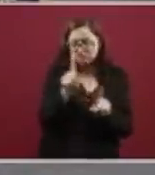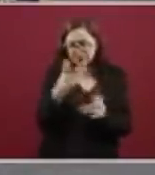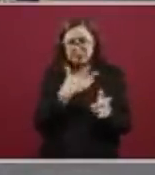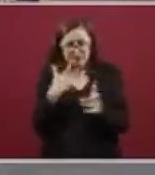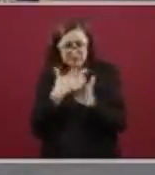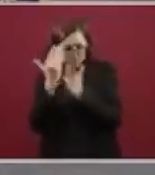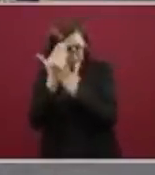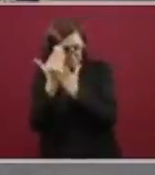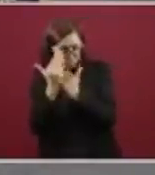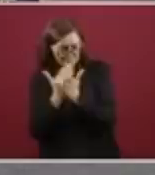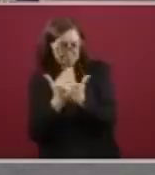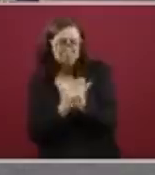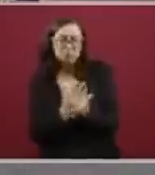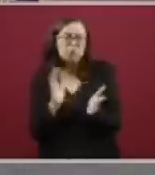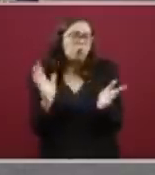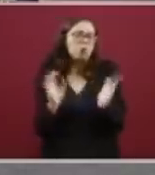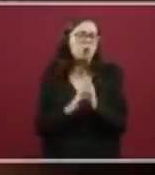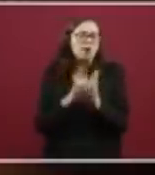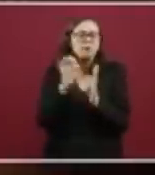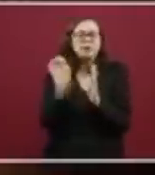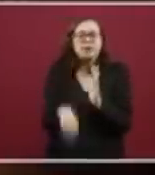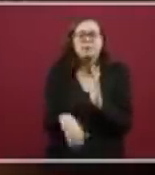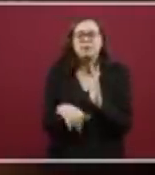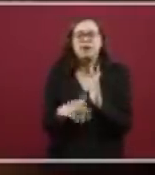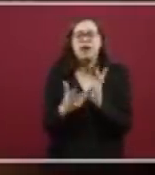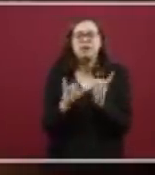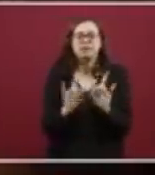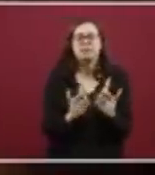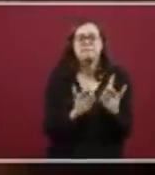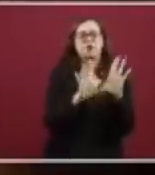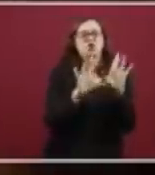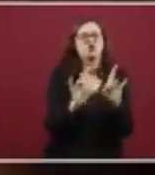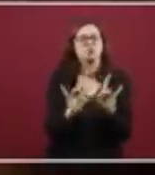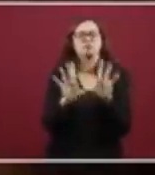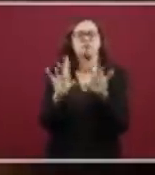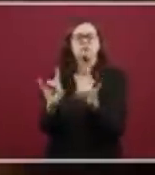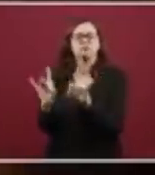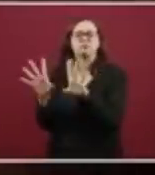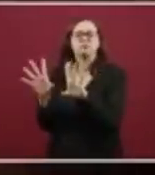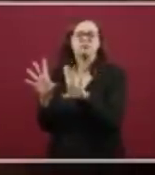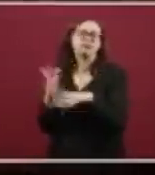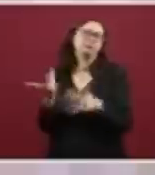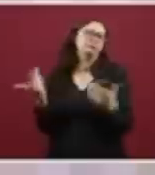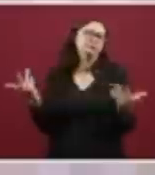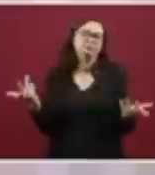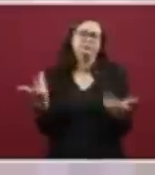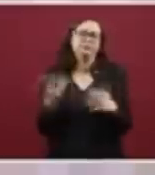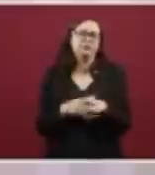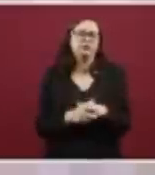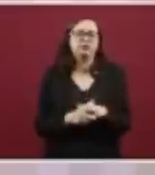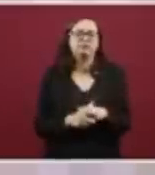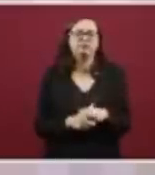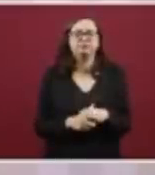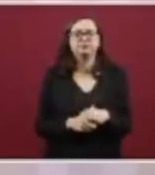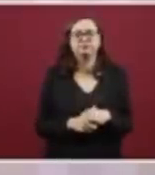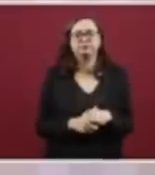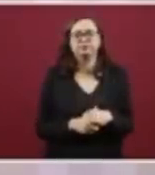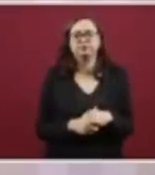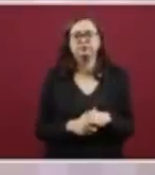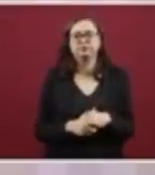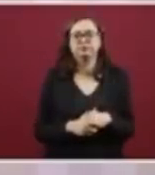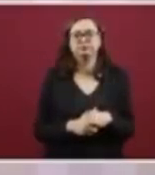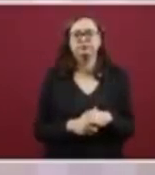Porque, bueno, por ejemplo, hemos visto diferentes episodios en donde, pues no sé, en etapas, no sé, de plena cuaresma, por decirlo así,